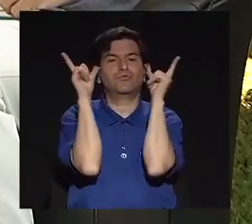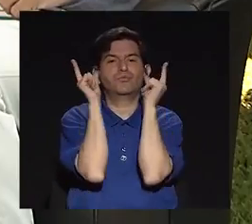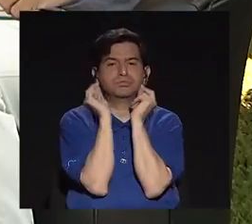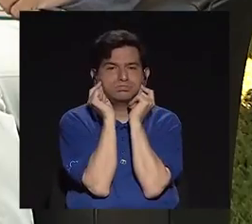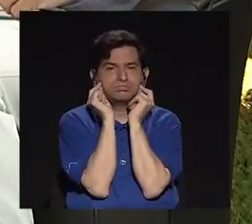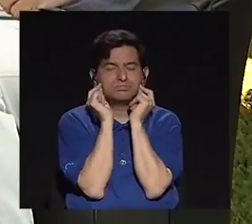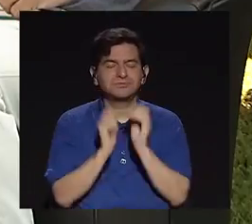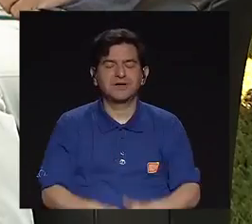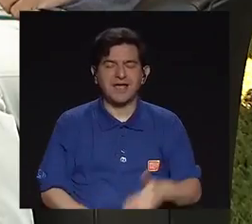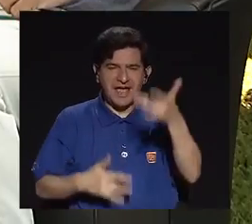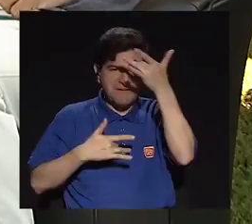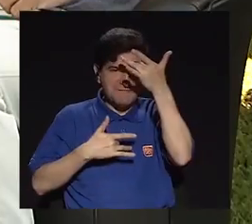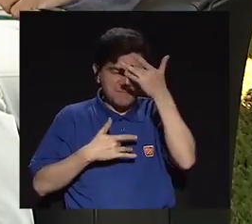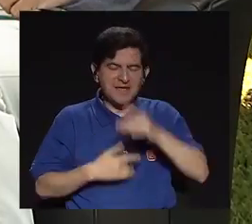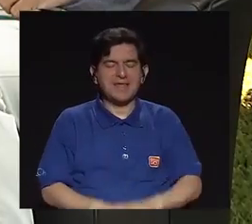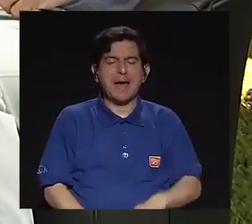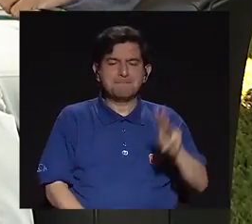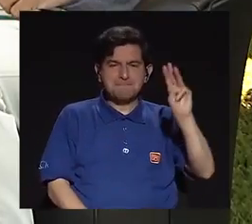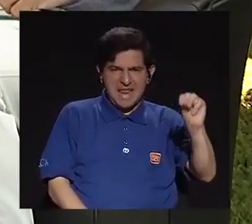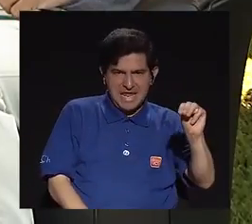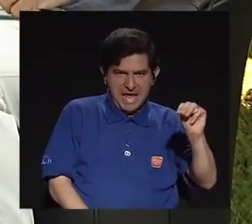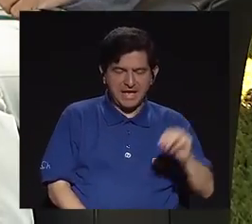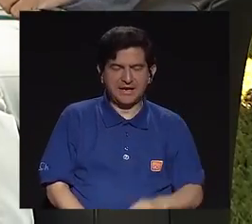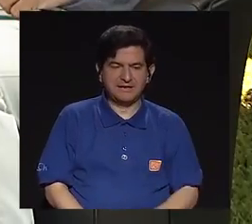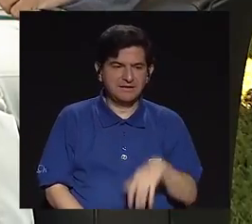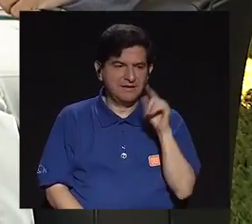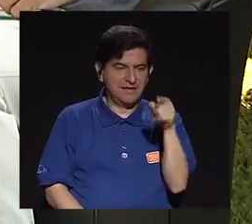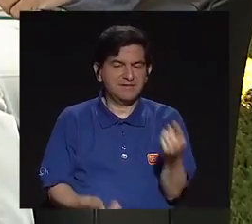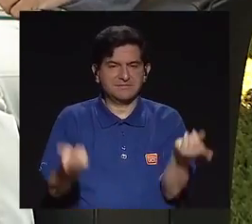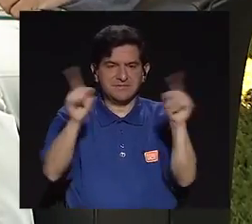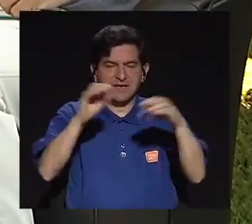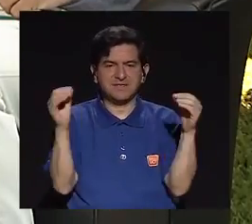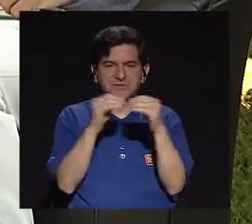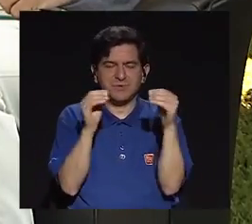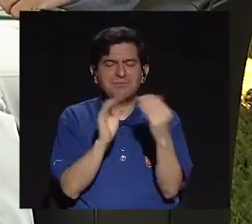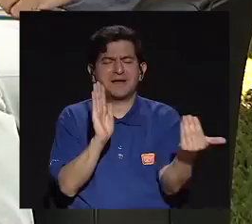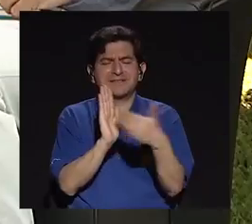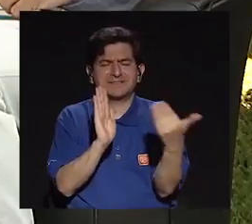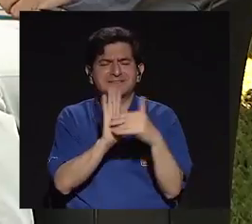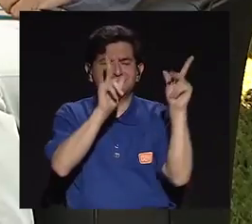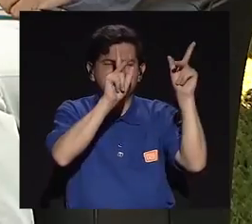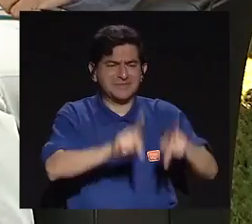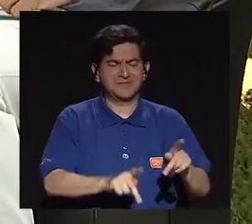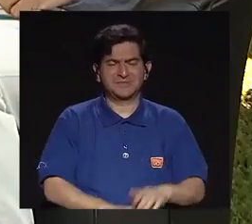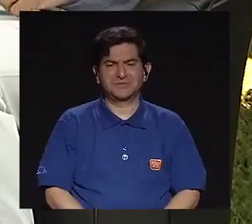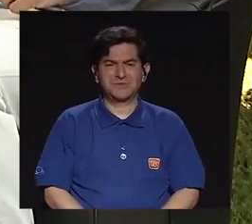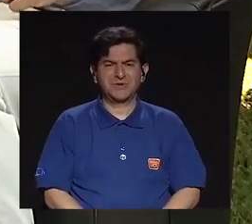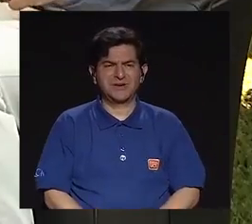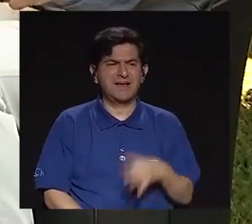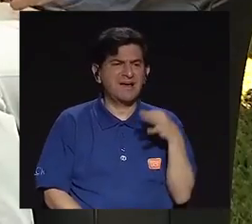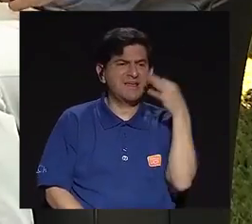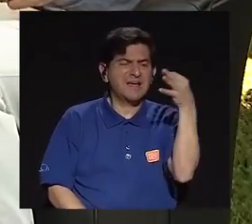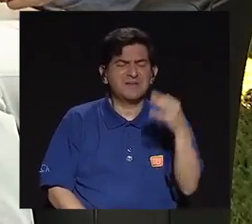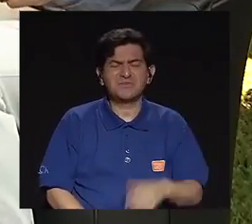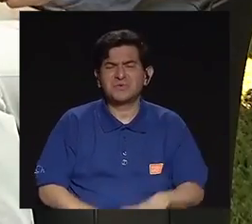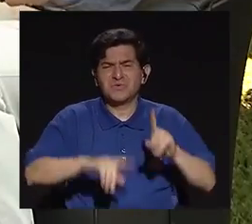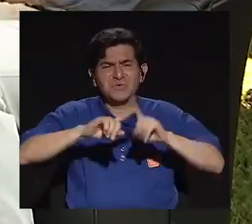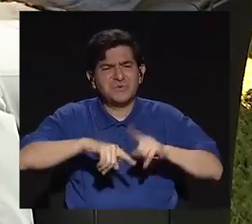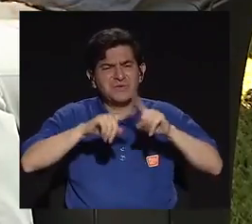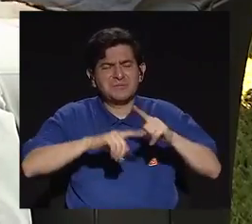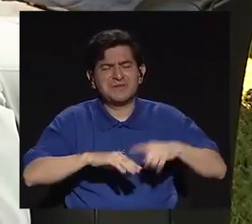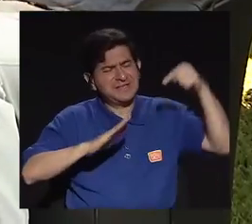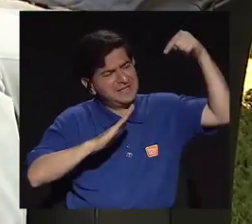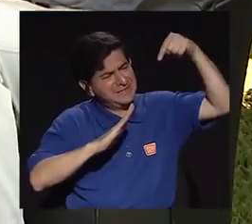causas de vértigo periférico, es la que más secuelas va dejando en el paciente. Y el pronóstico es variable dependiendo de la severidad de la enfermedad en esa